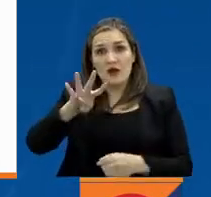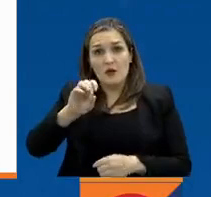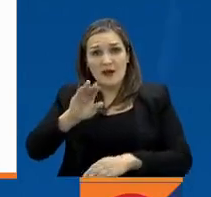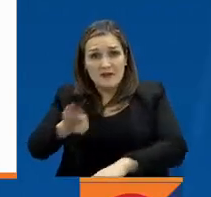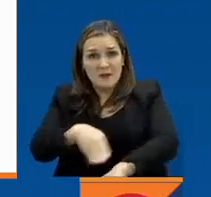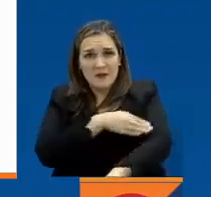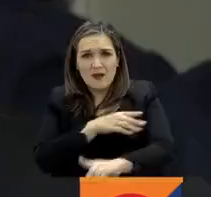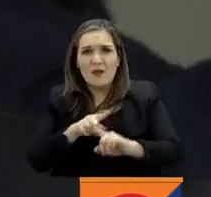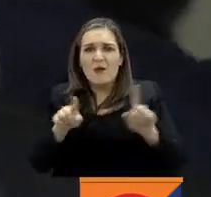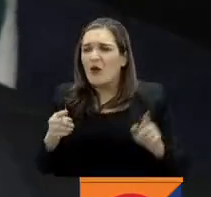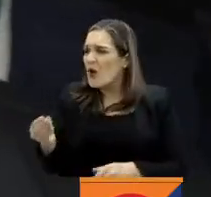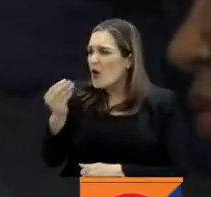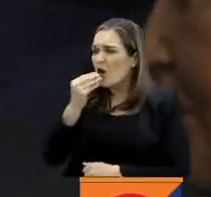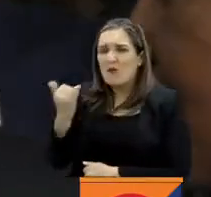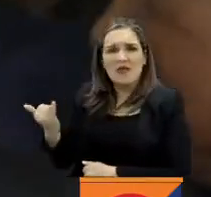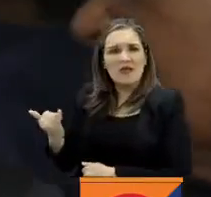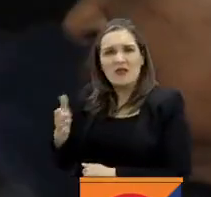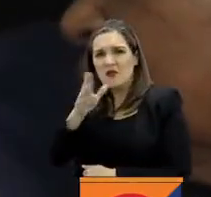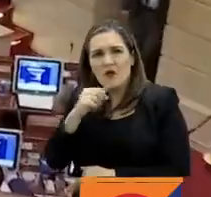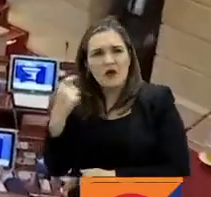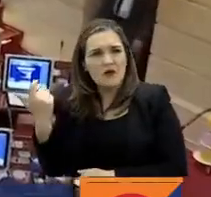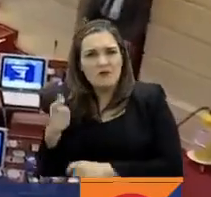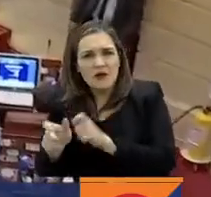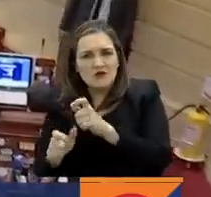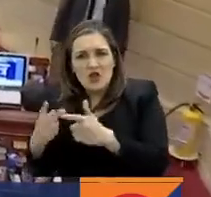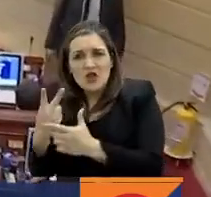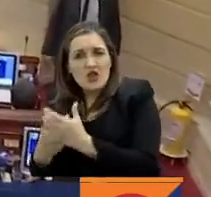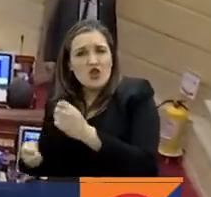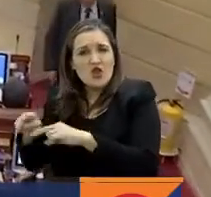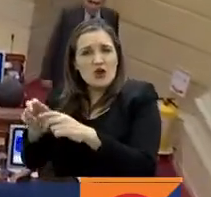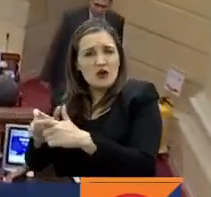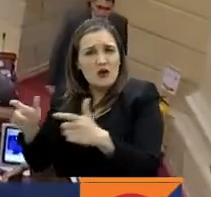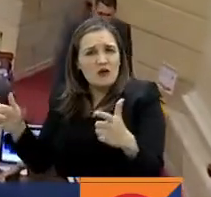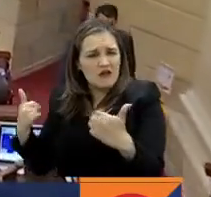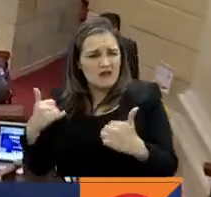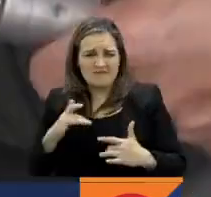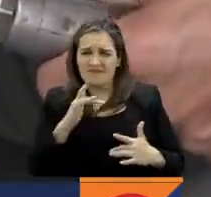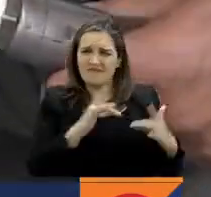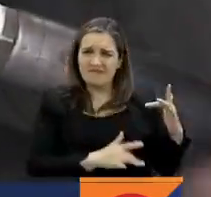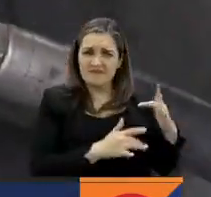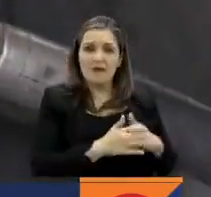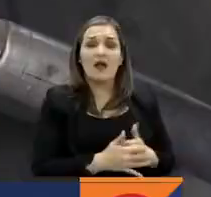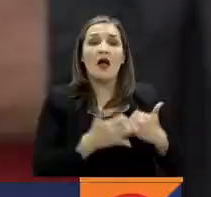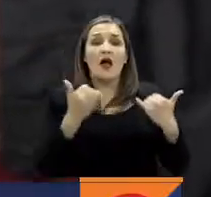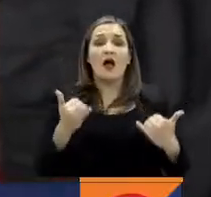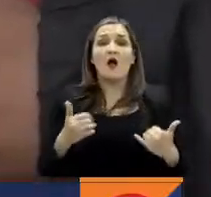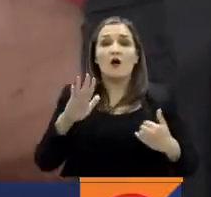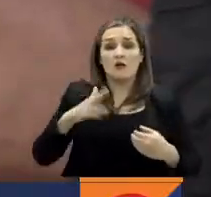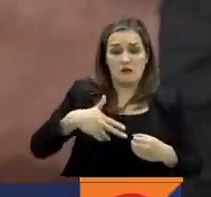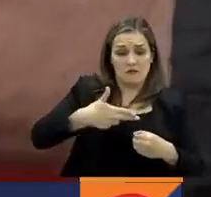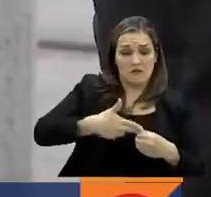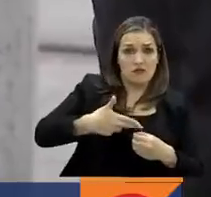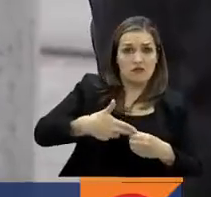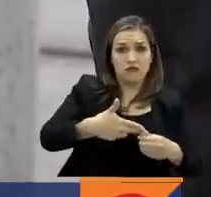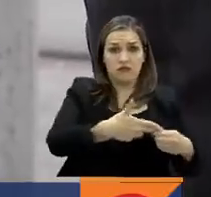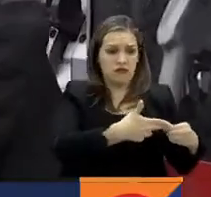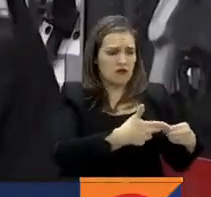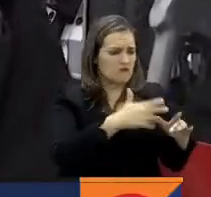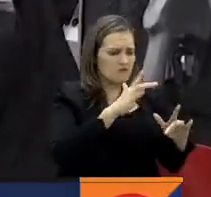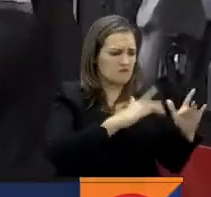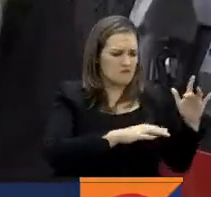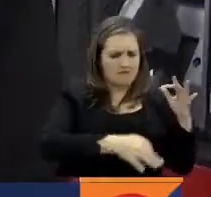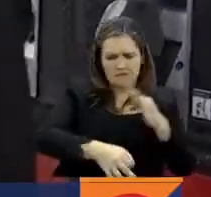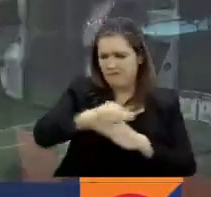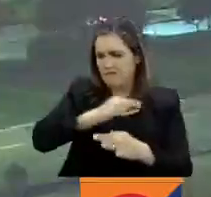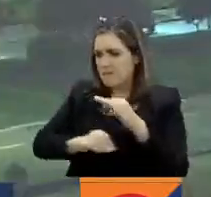por desnutrición se duplica. Petro le propuso al Congreso desligar el cobro de impuestos a la gasolina de los índices del precio para mitigar el impacto sobre